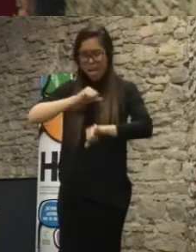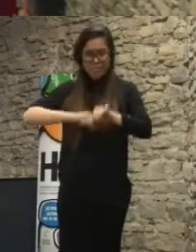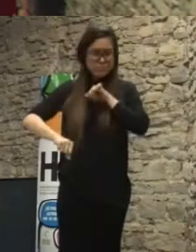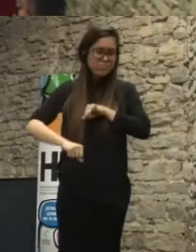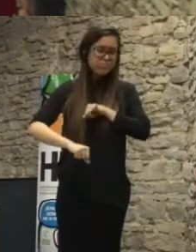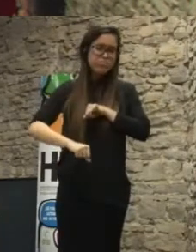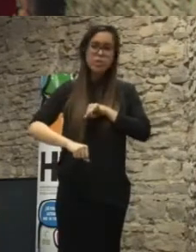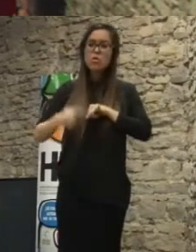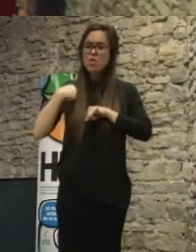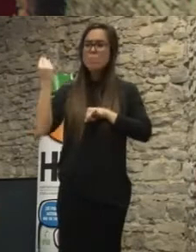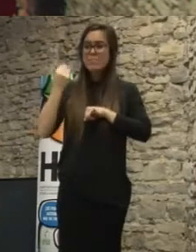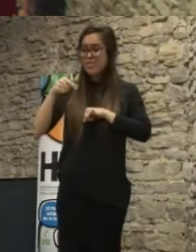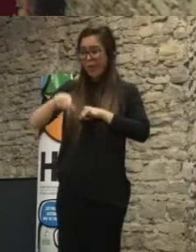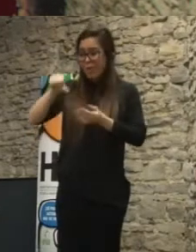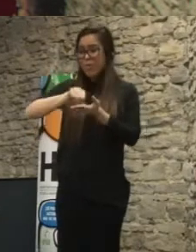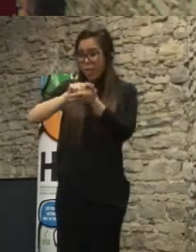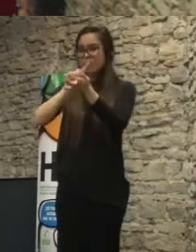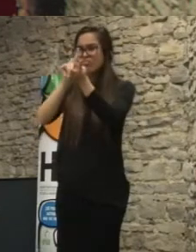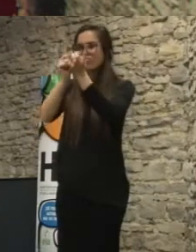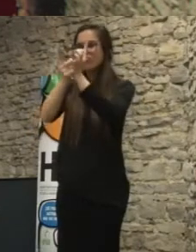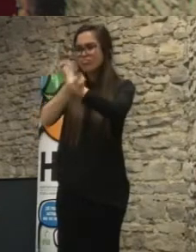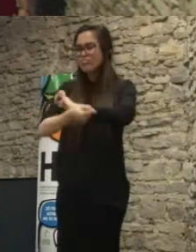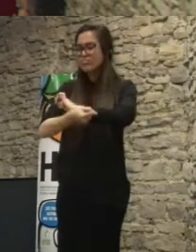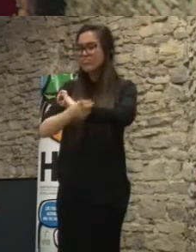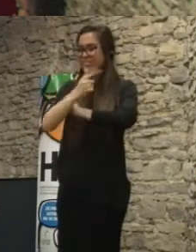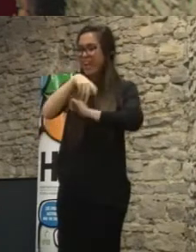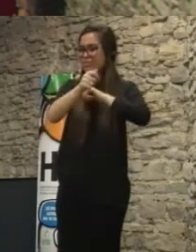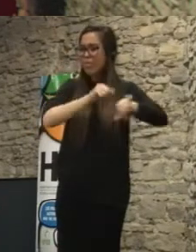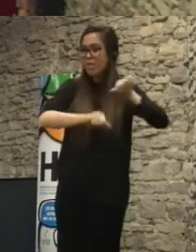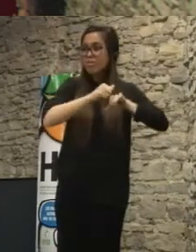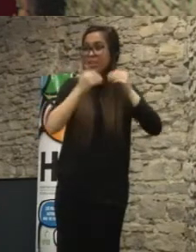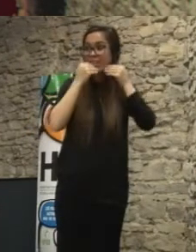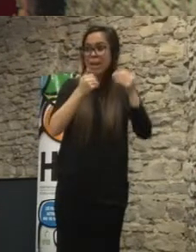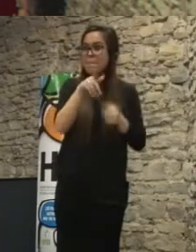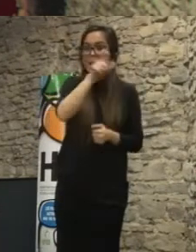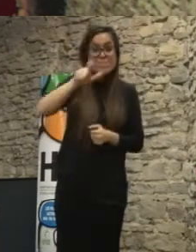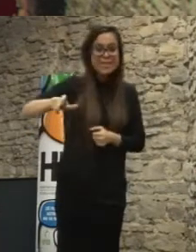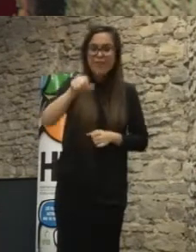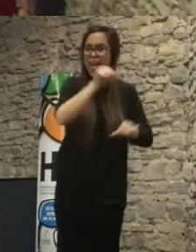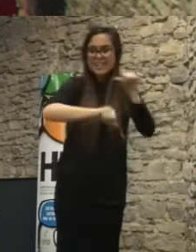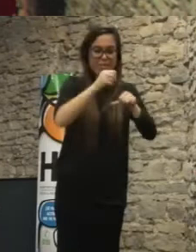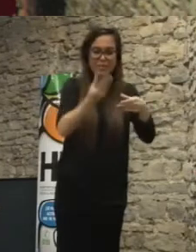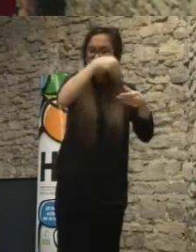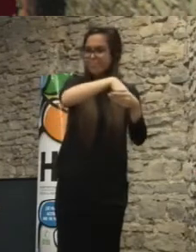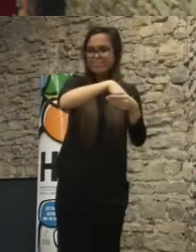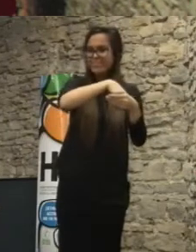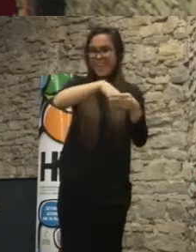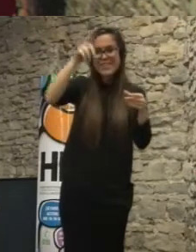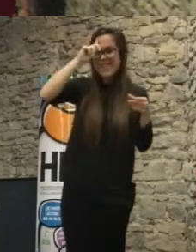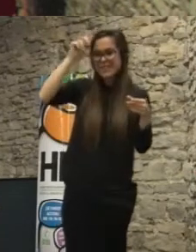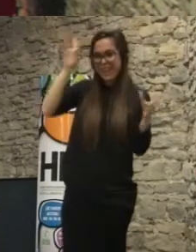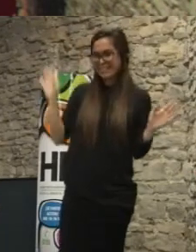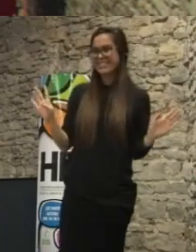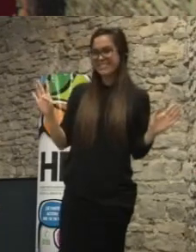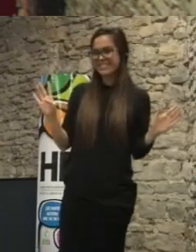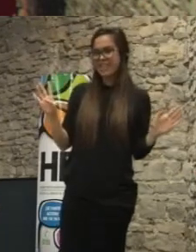lo que han ido cambiando la ciudad. Pero probablemente ni las personas a veces que están dentro conocen cómo ha ido cambiando